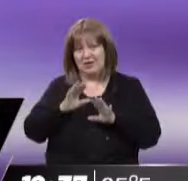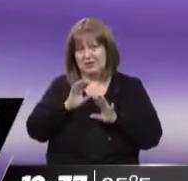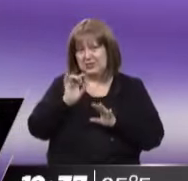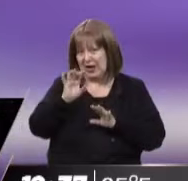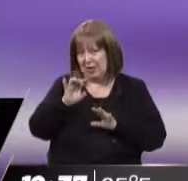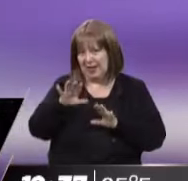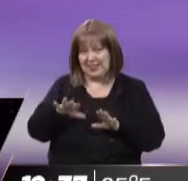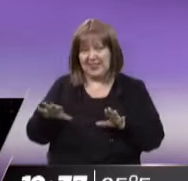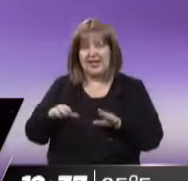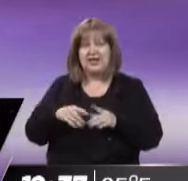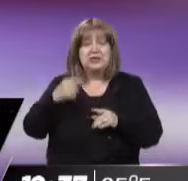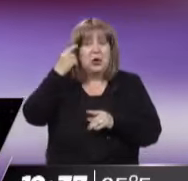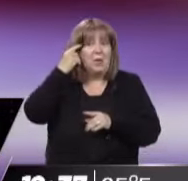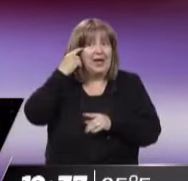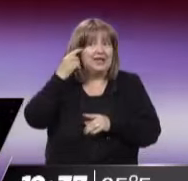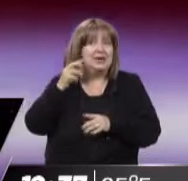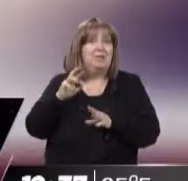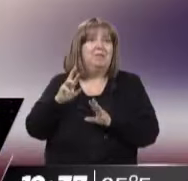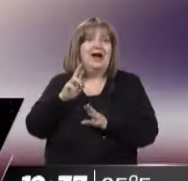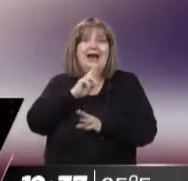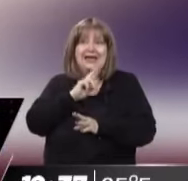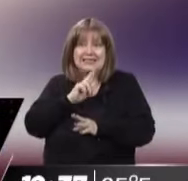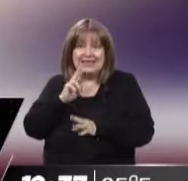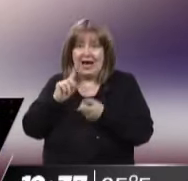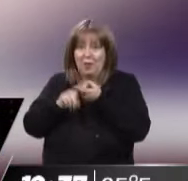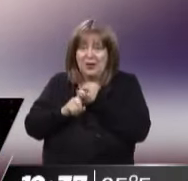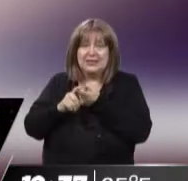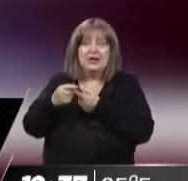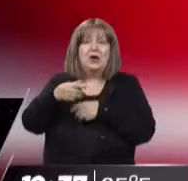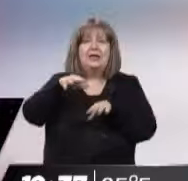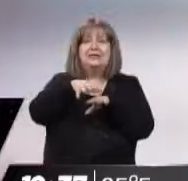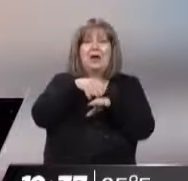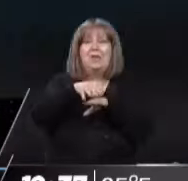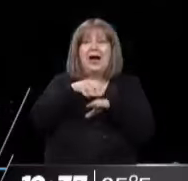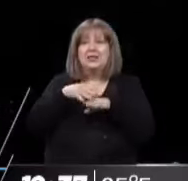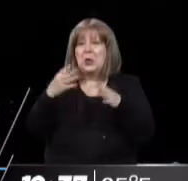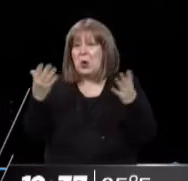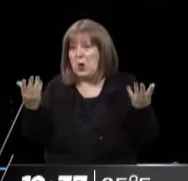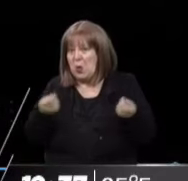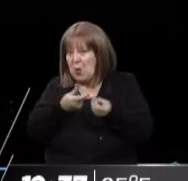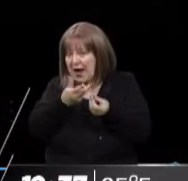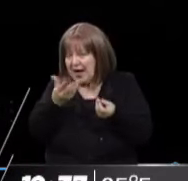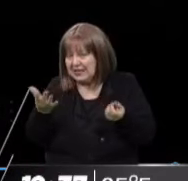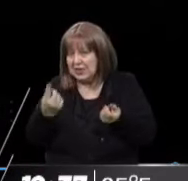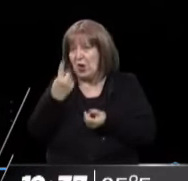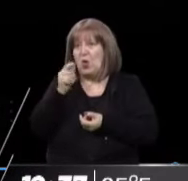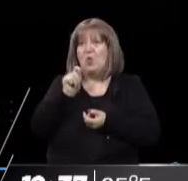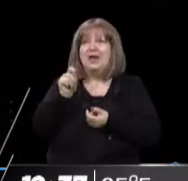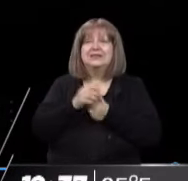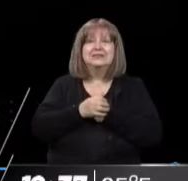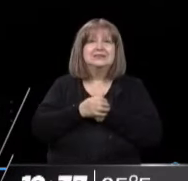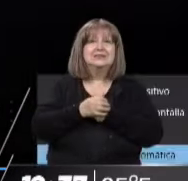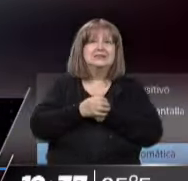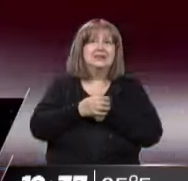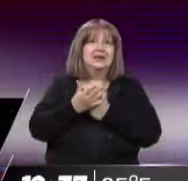lleva para ella, porque me imagino tenés lo que debe llevar. Tenés razón, no. ¿Cuántos pares de zapatos se llevará Antonella? Para un mes. Para un mes